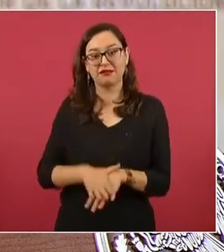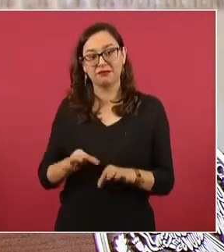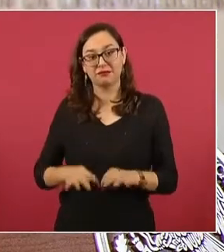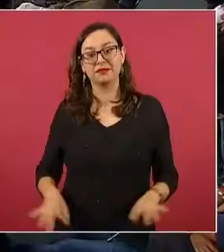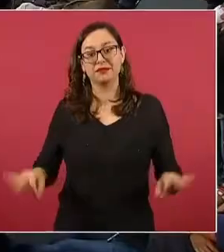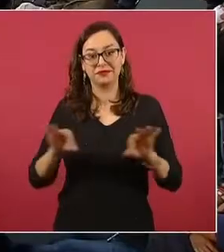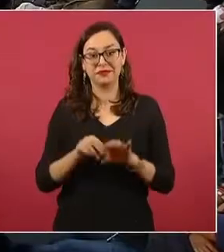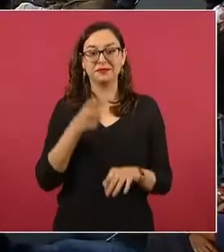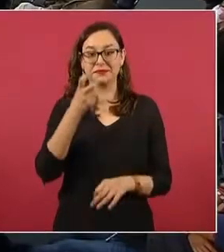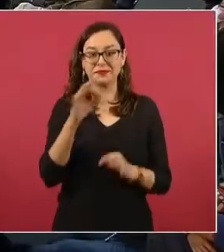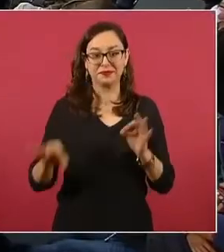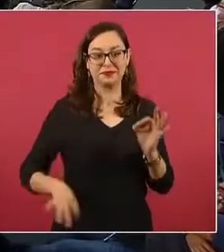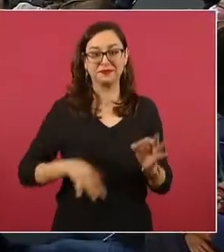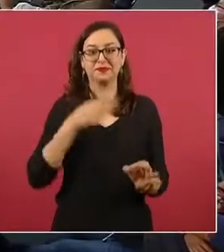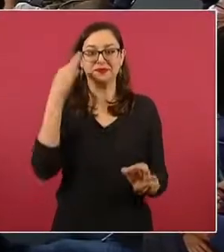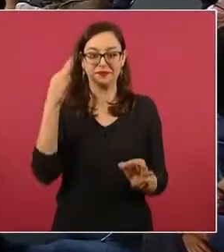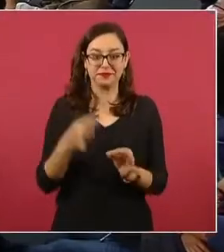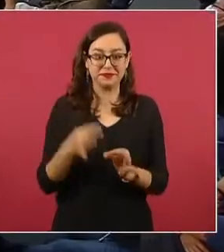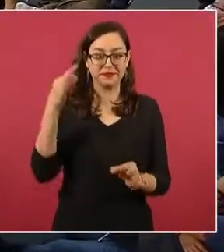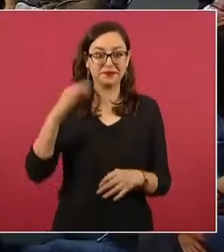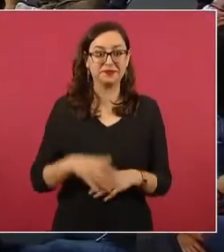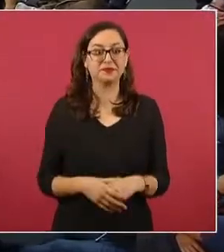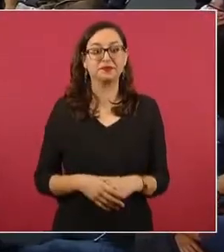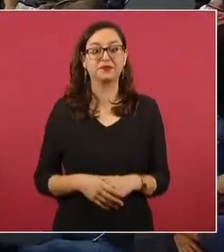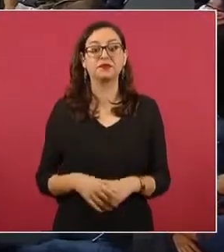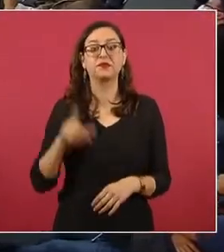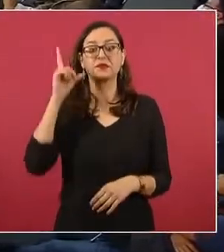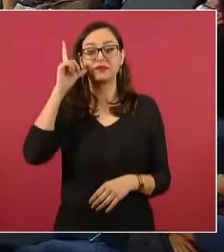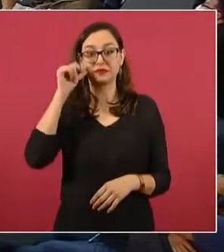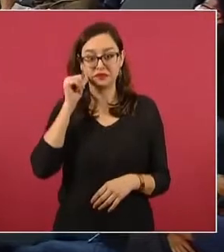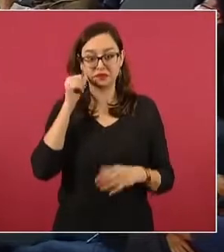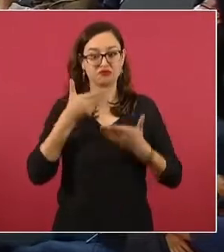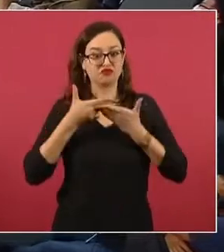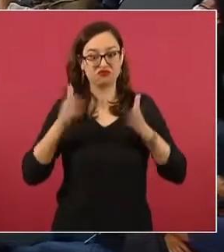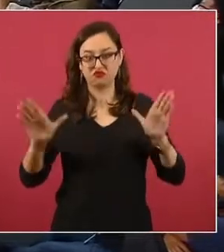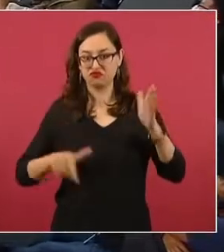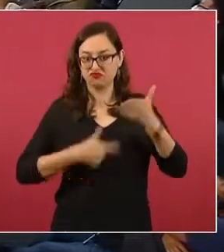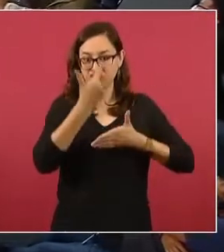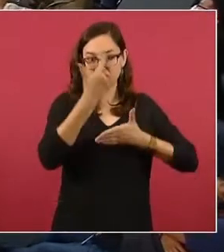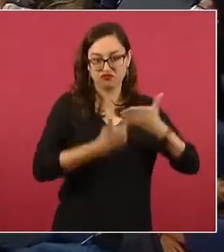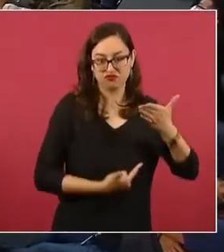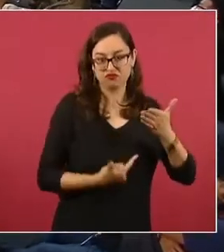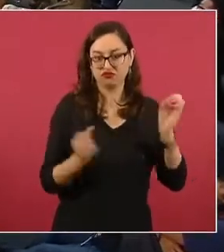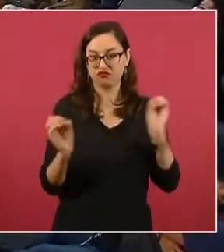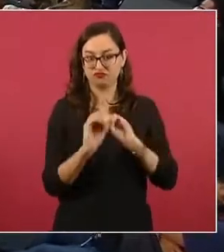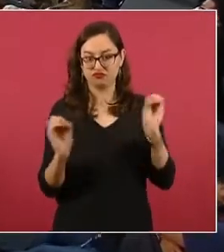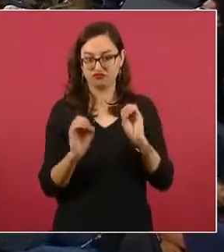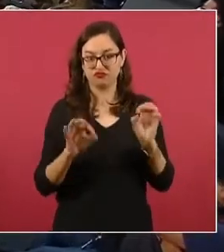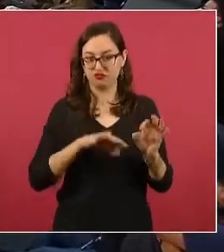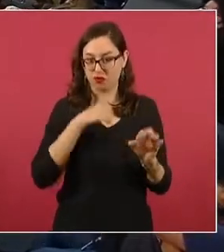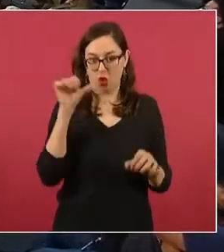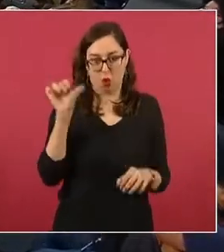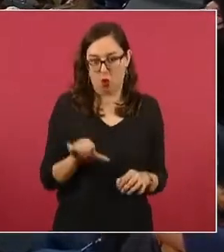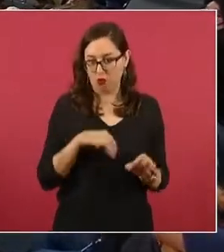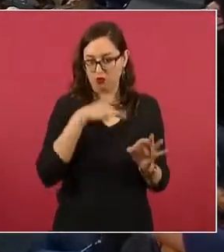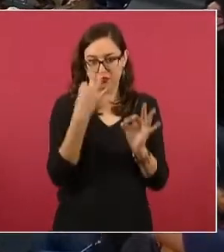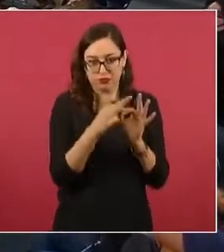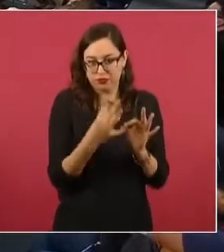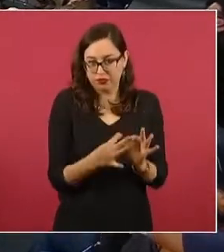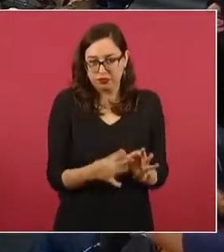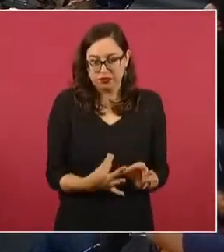Bueno, ya terminamos. Les digo, ya mañana abierto, ya no hay lista, se terminó.